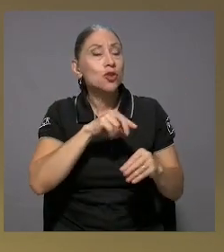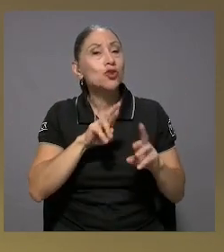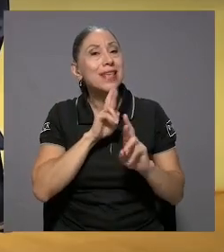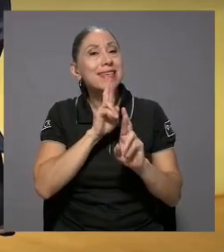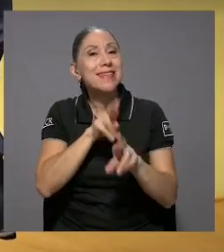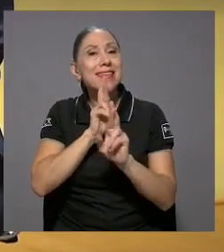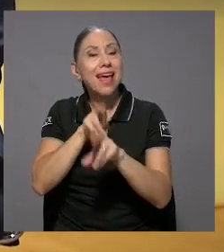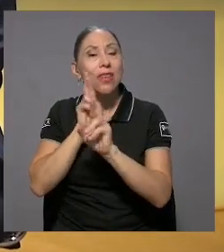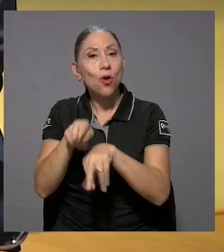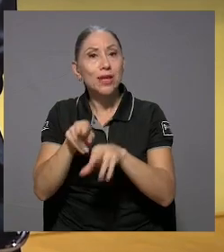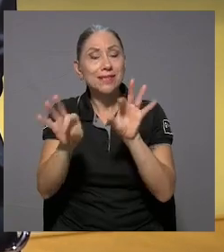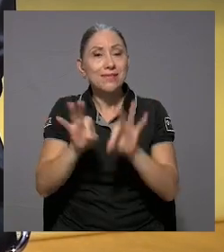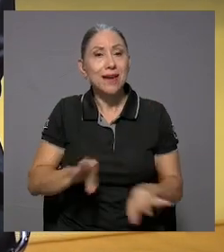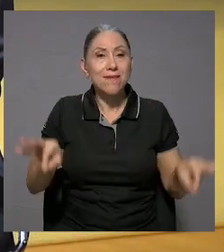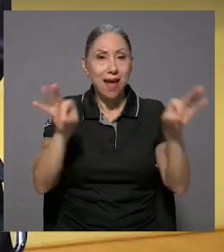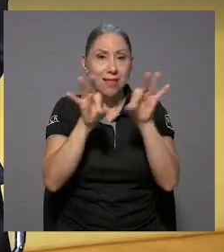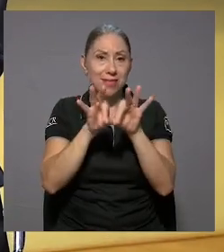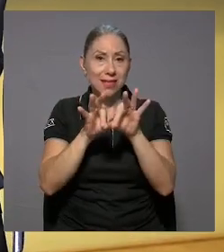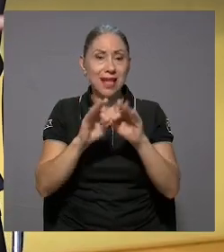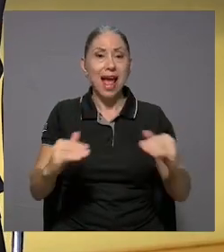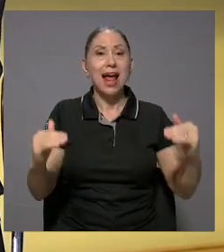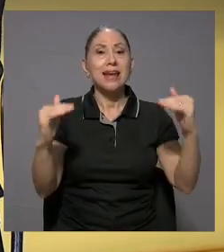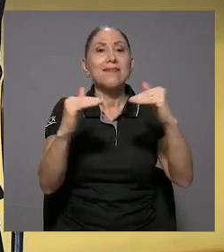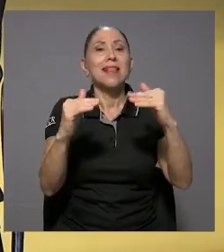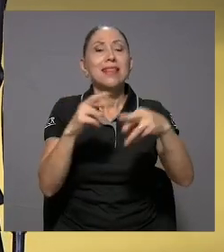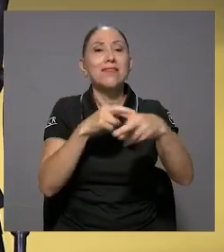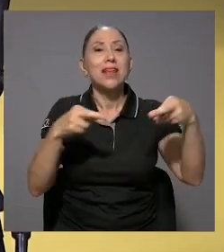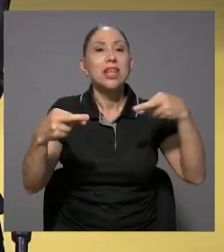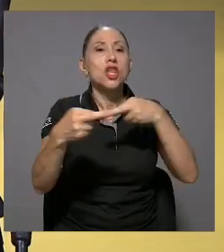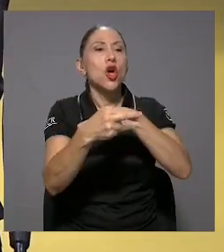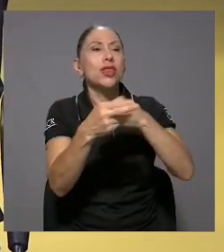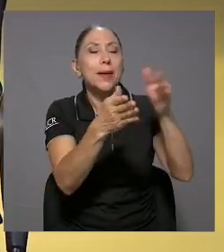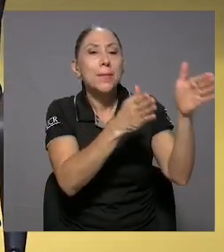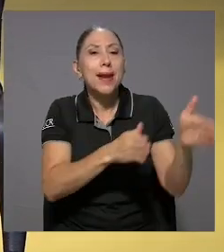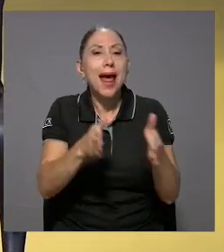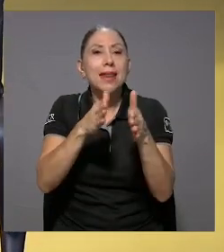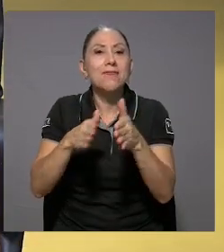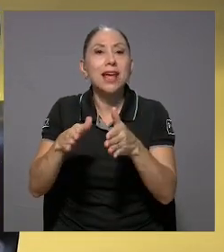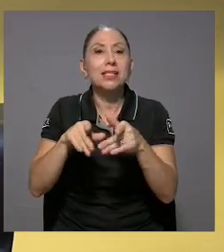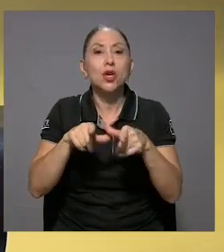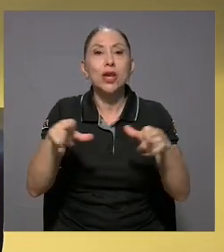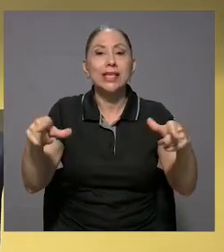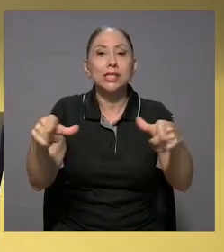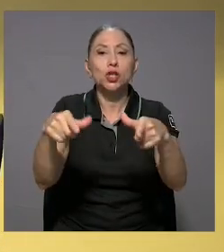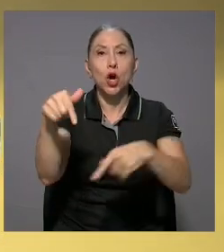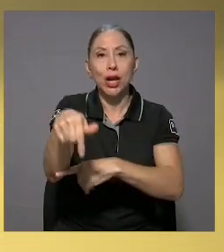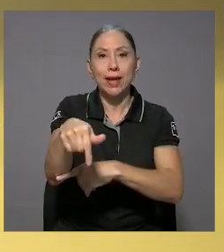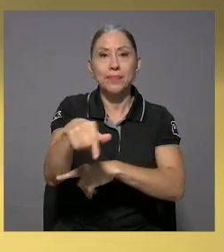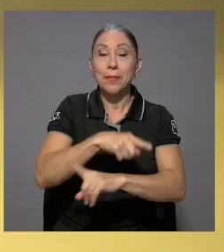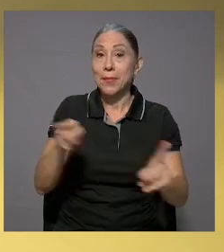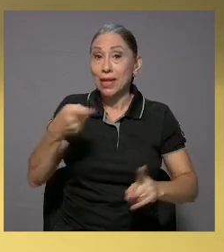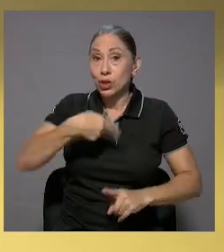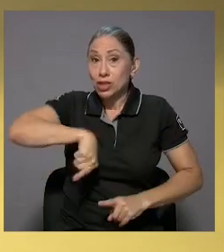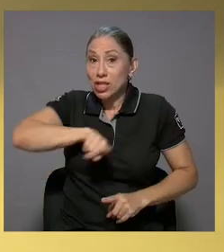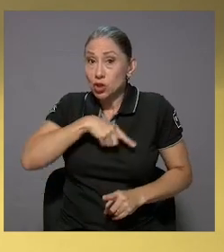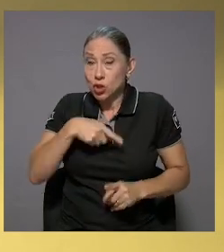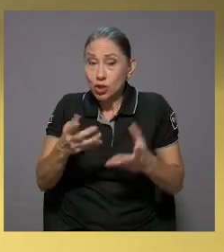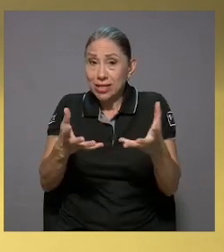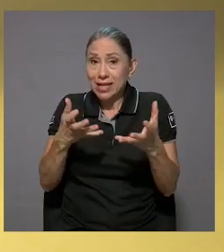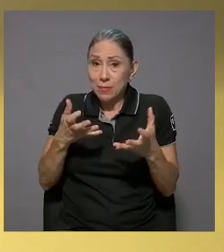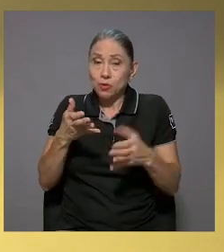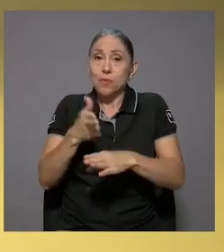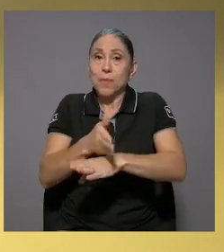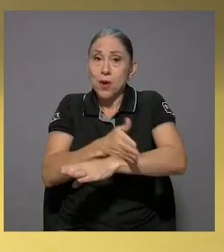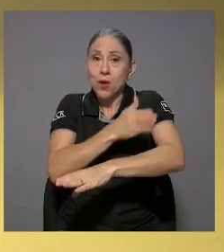indicadores relevantes a nivel de región de planificación y zona. Pero si queremos lograr